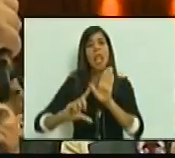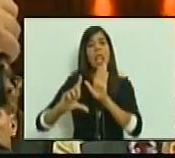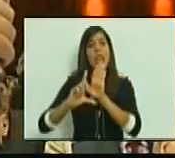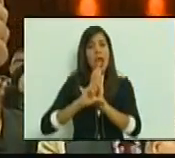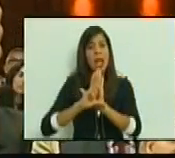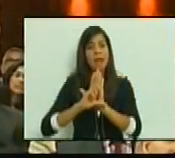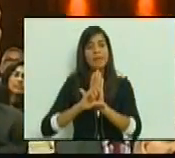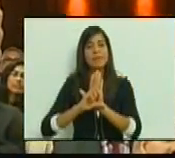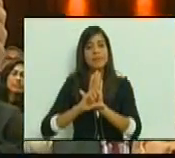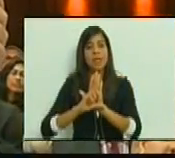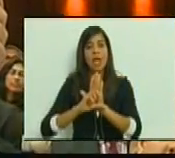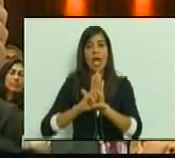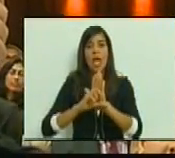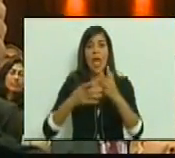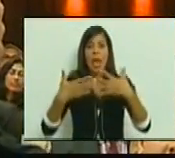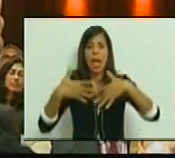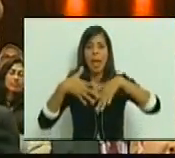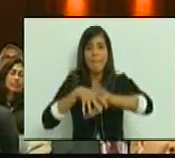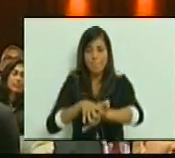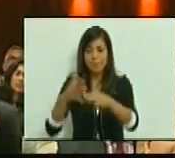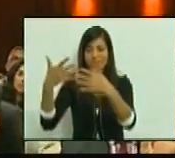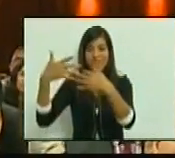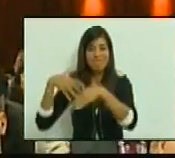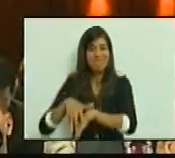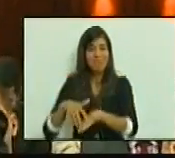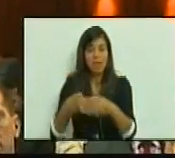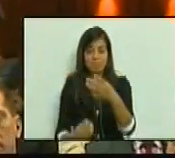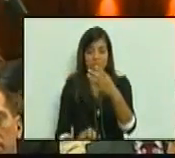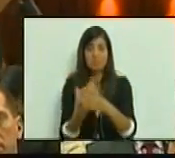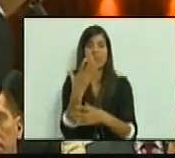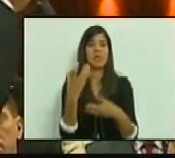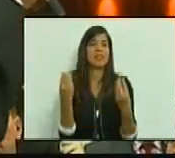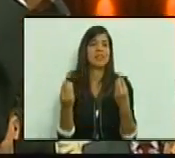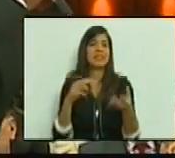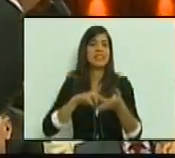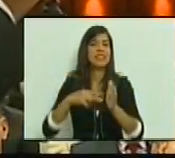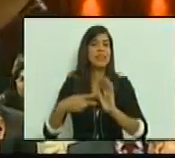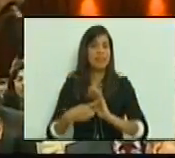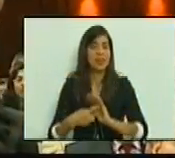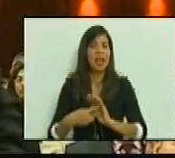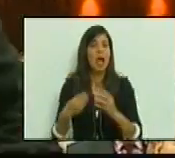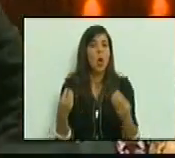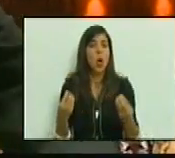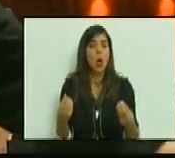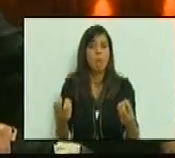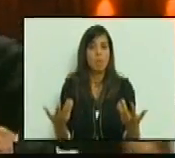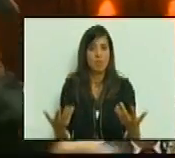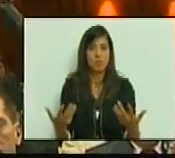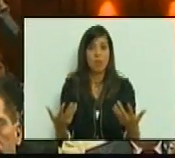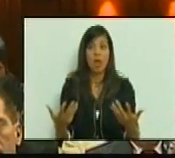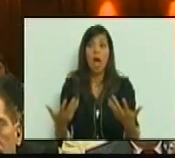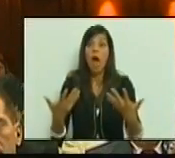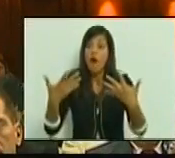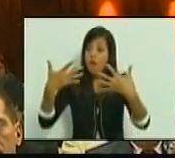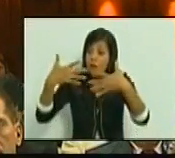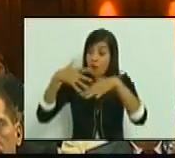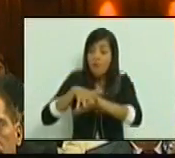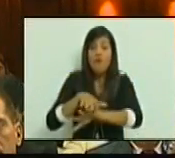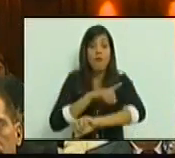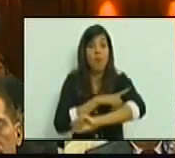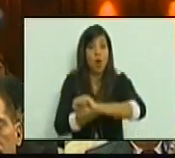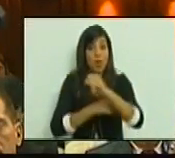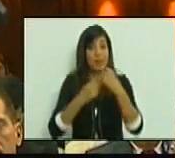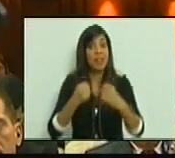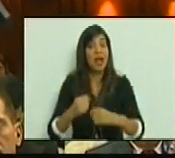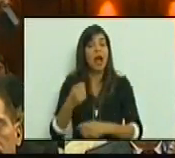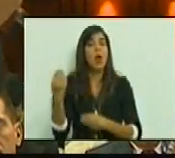conglomerado Agrosur persigue la integración de todas las fuerzas que en el